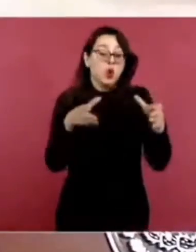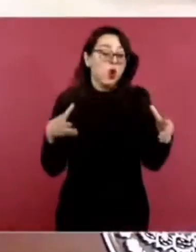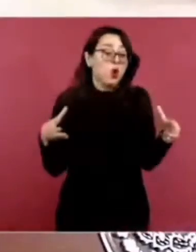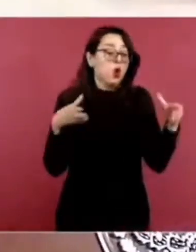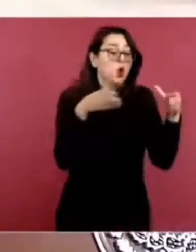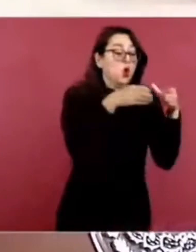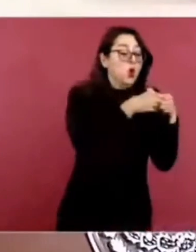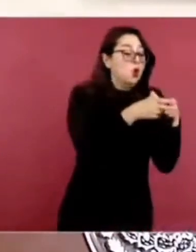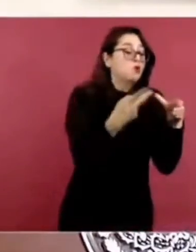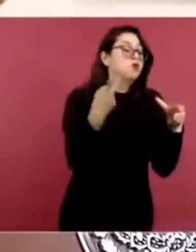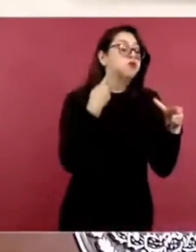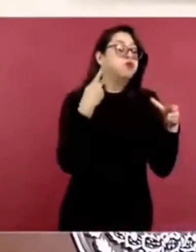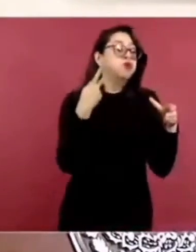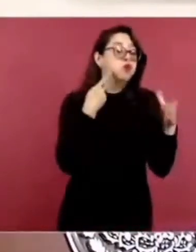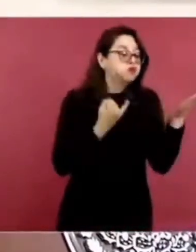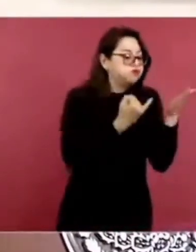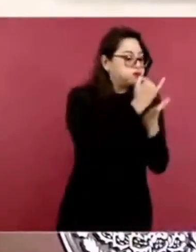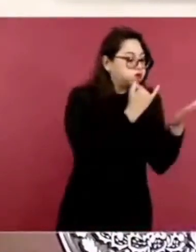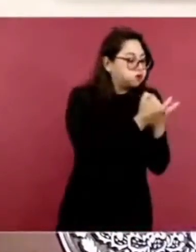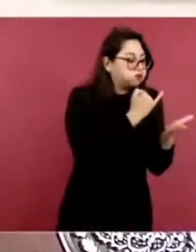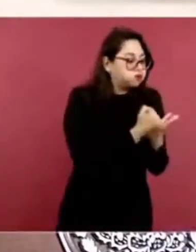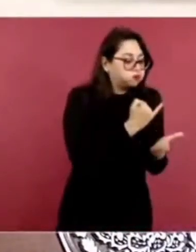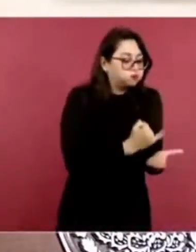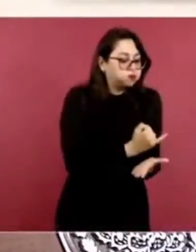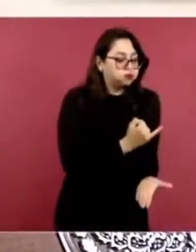Con fachada de democracia.